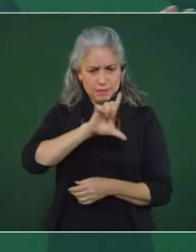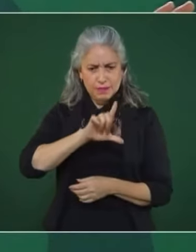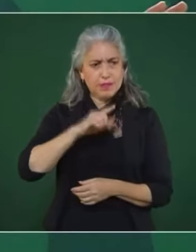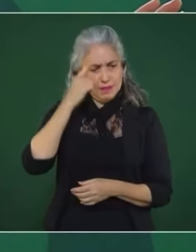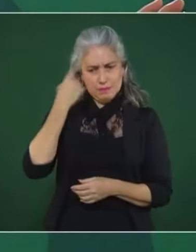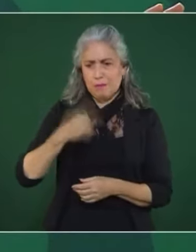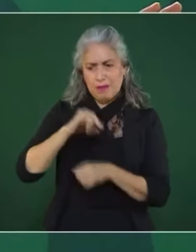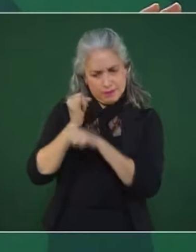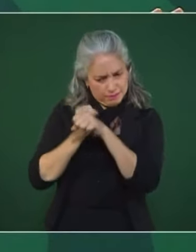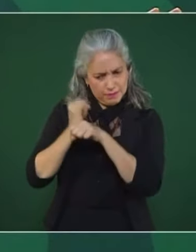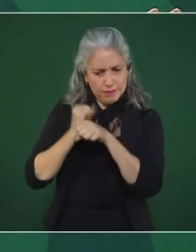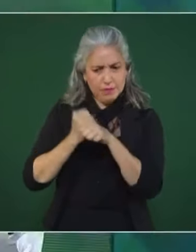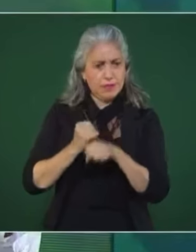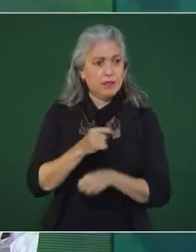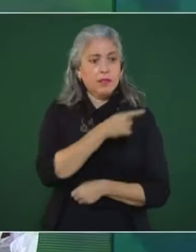No hay respuesta.